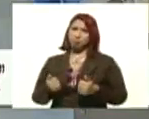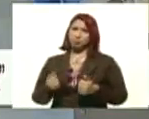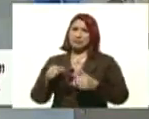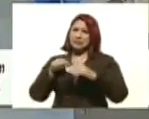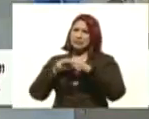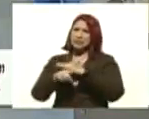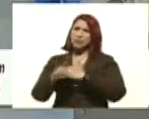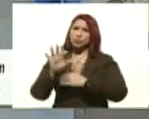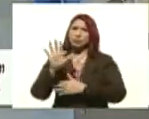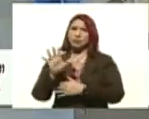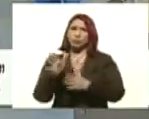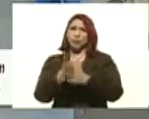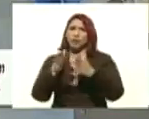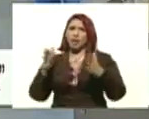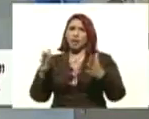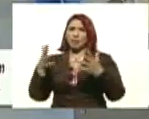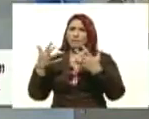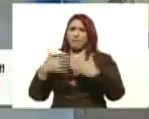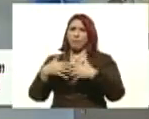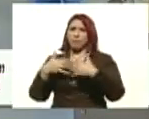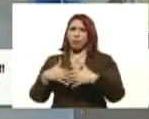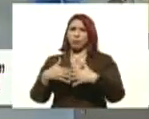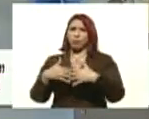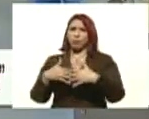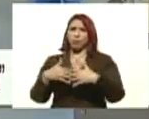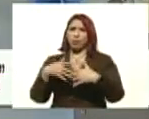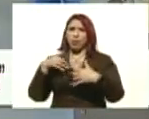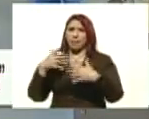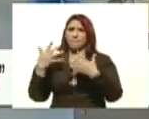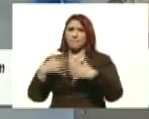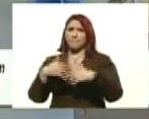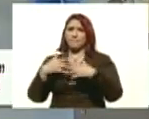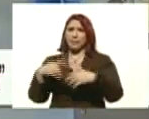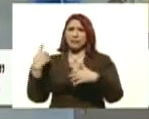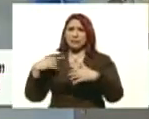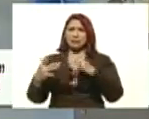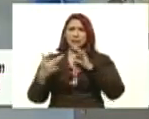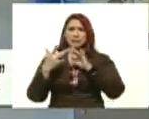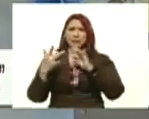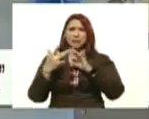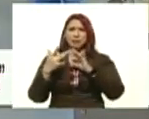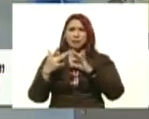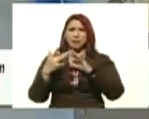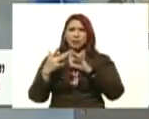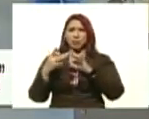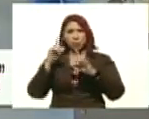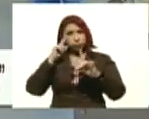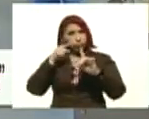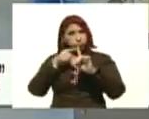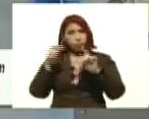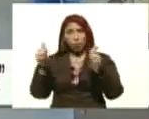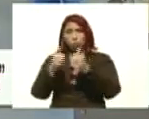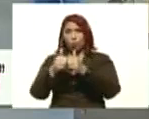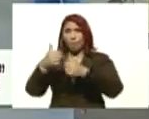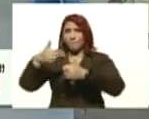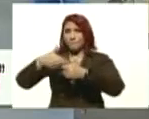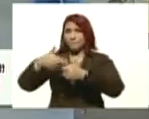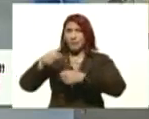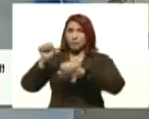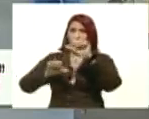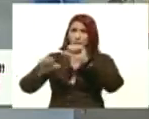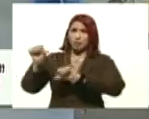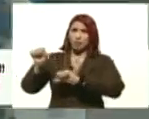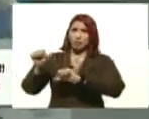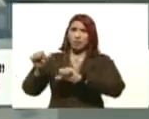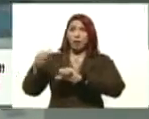estas 5 grandes plantas, que son plantas que tienen una vinculación directa con la petroquímica, porque sus insumos más básicos